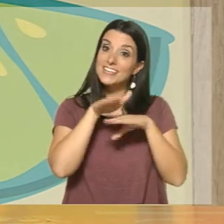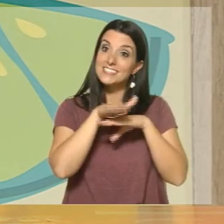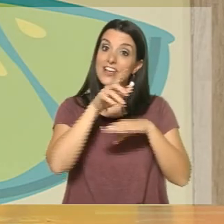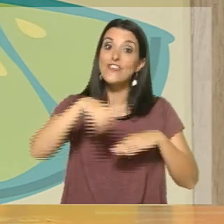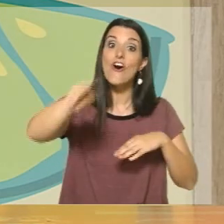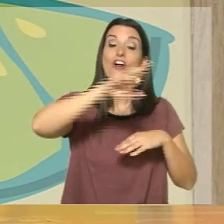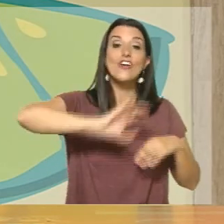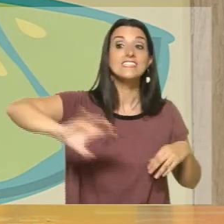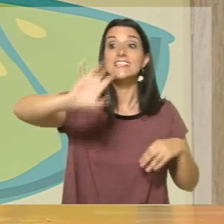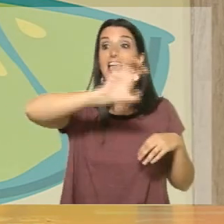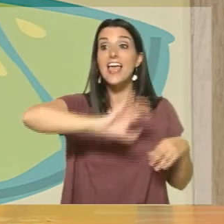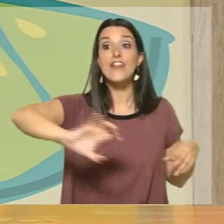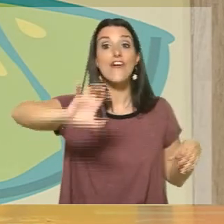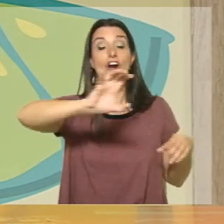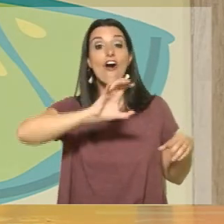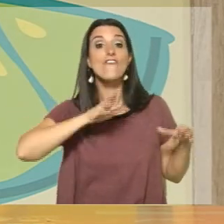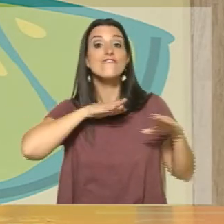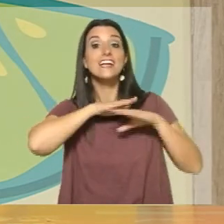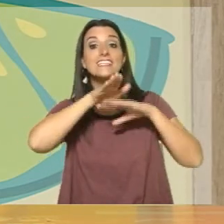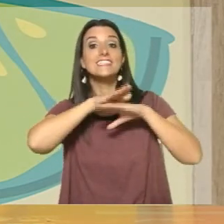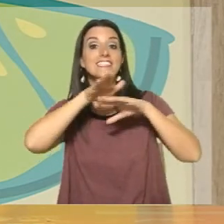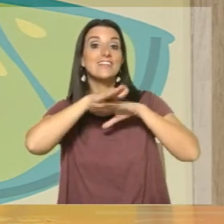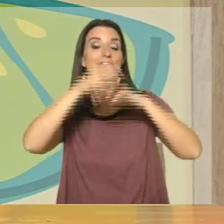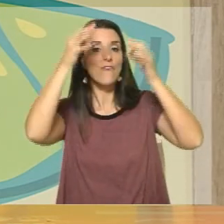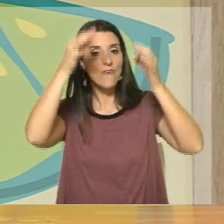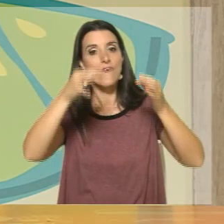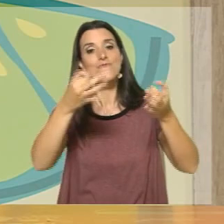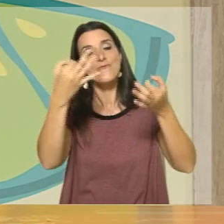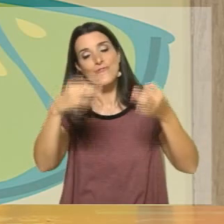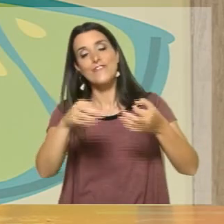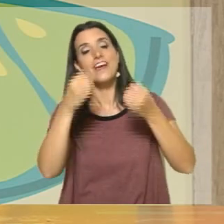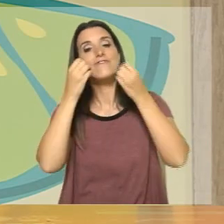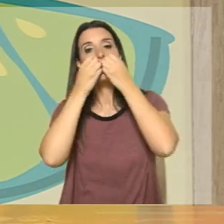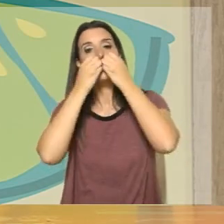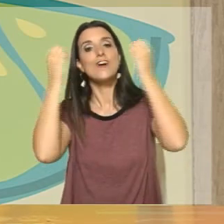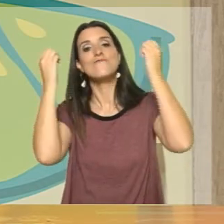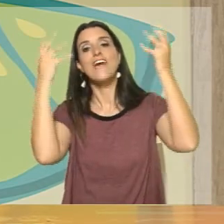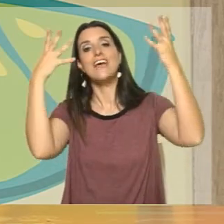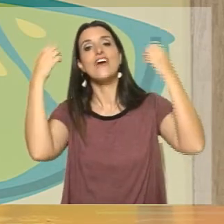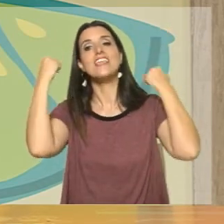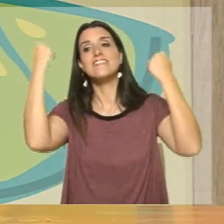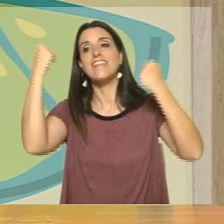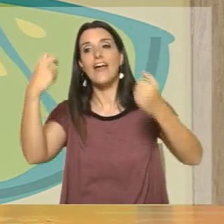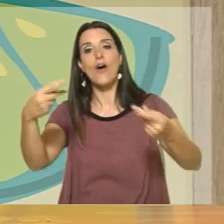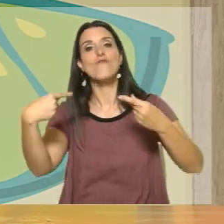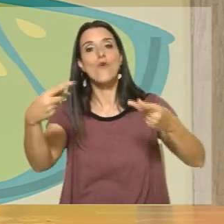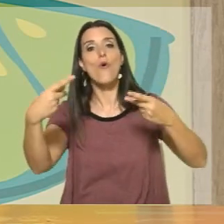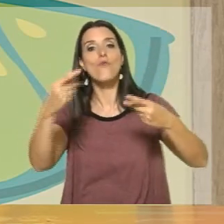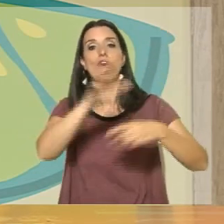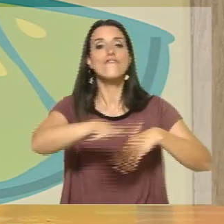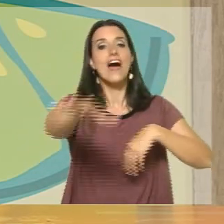el cerro que han subido, claro, justamente. Así que le mandamos un beso grande a toda la hinchada, a toda la parcialidad de ese